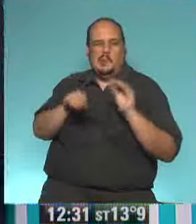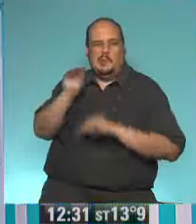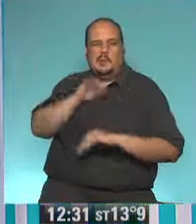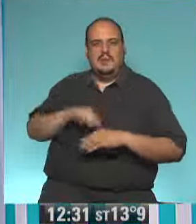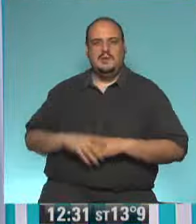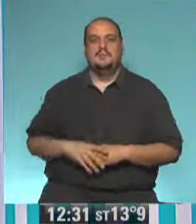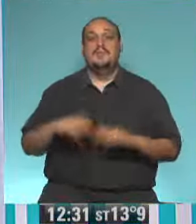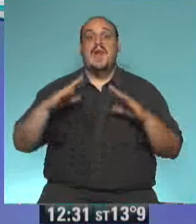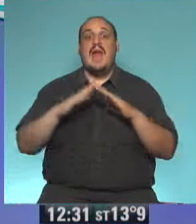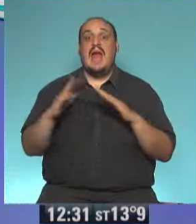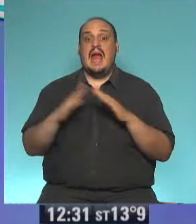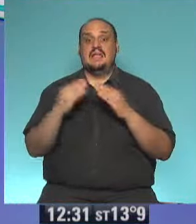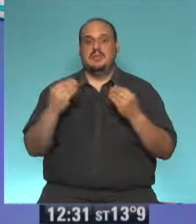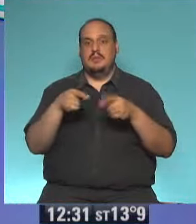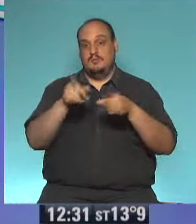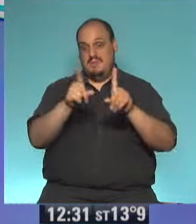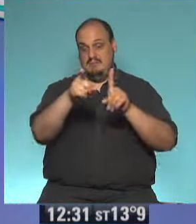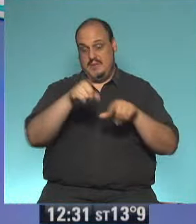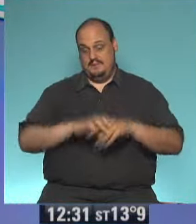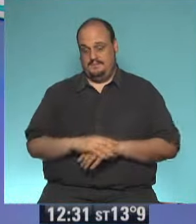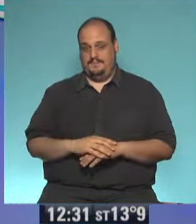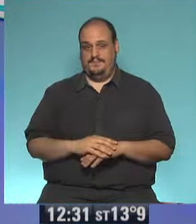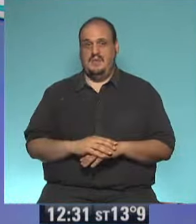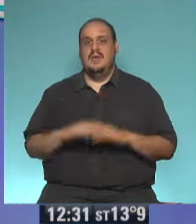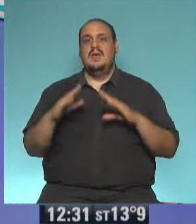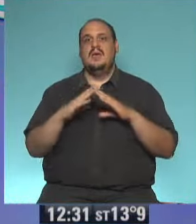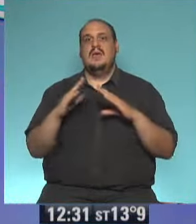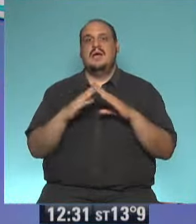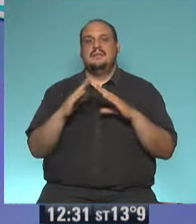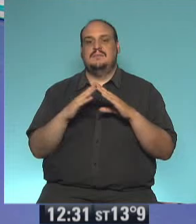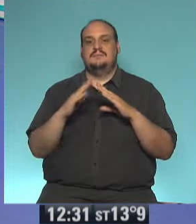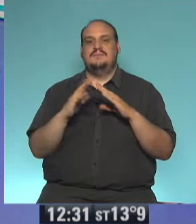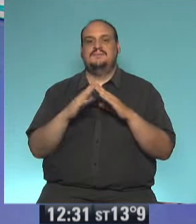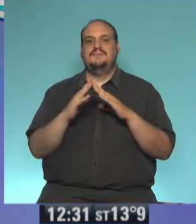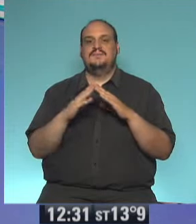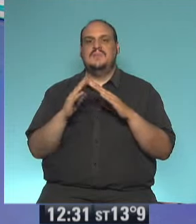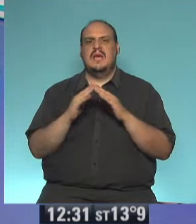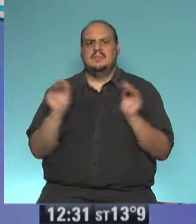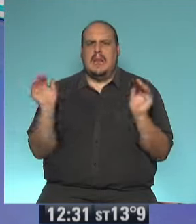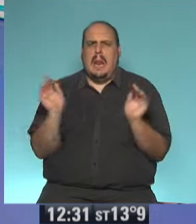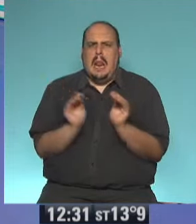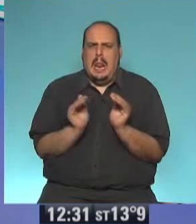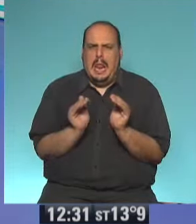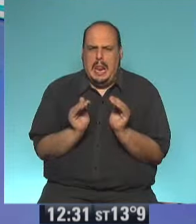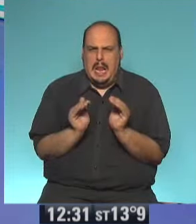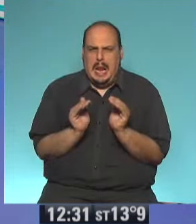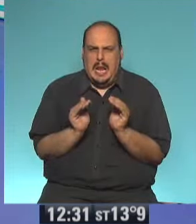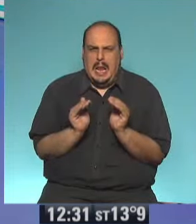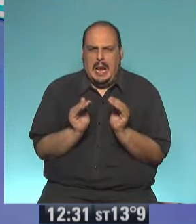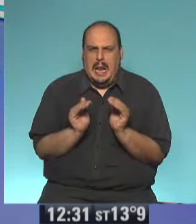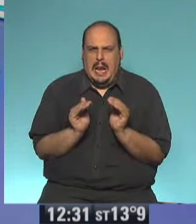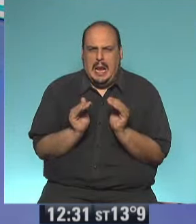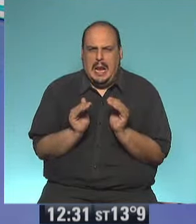la vemos. Es así. Mira. Ah, es esta, miren. Y las características es que es, ay, que es muy pequeña, ¿sí? Es